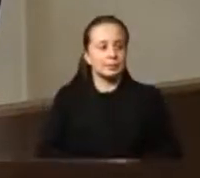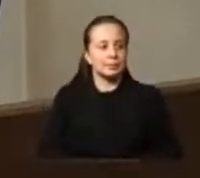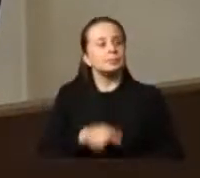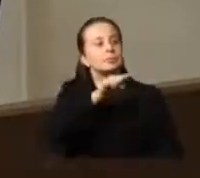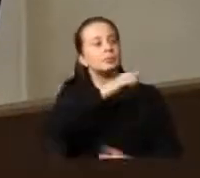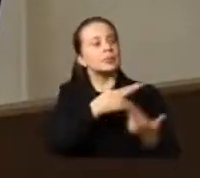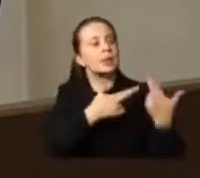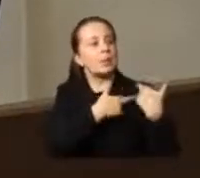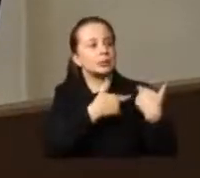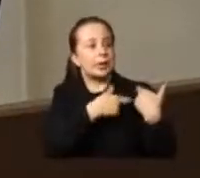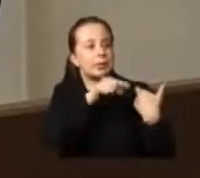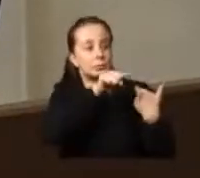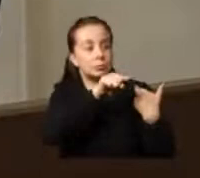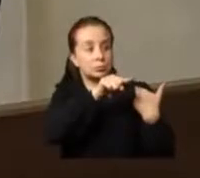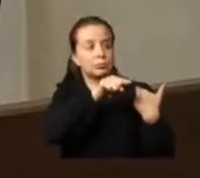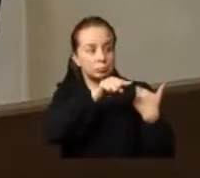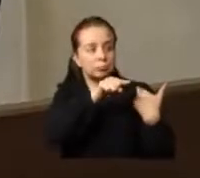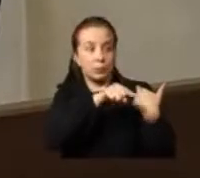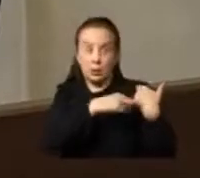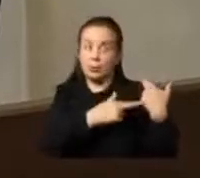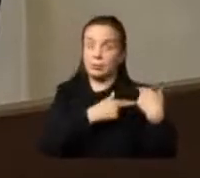es responsable político.